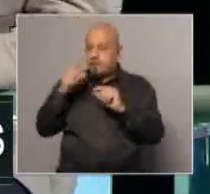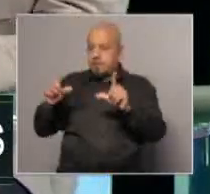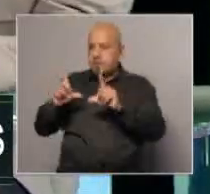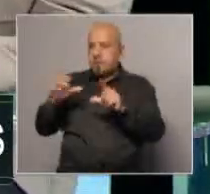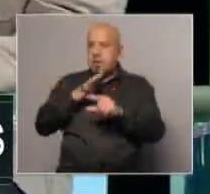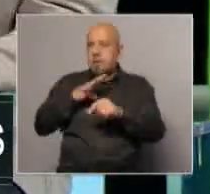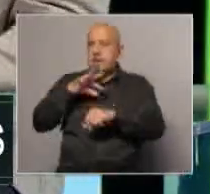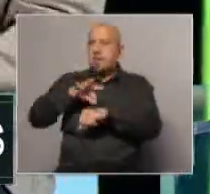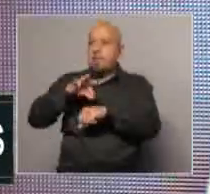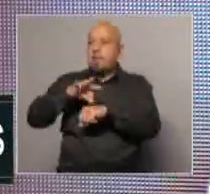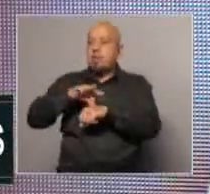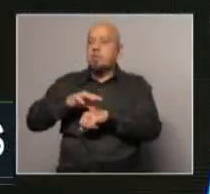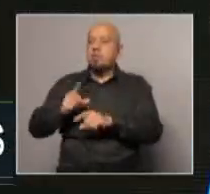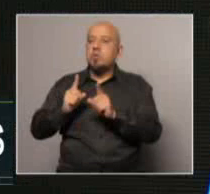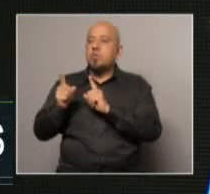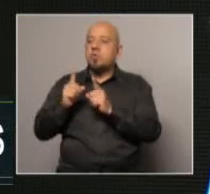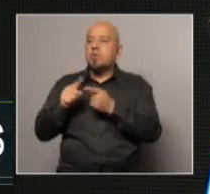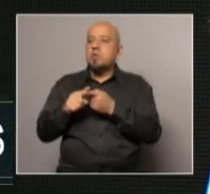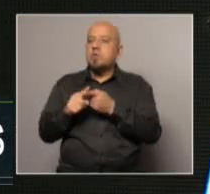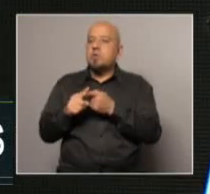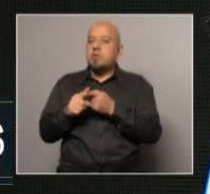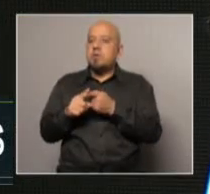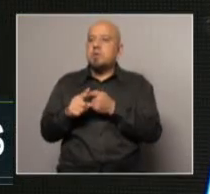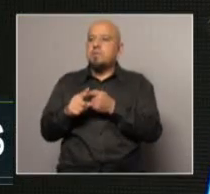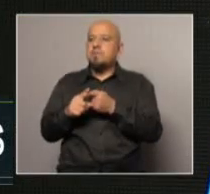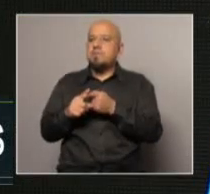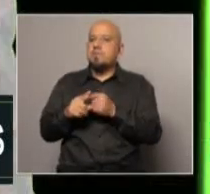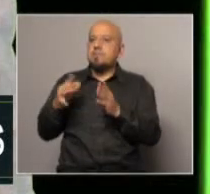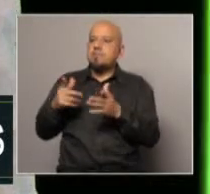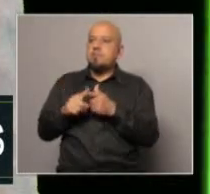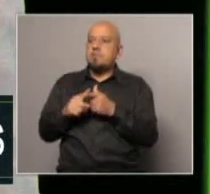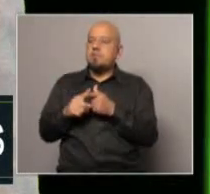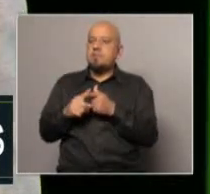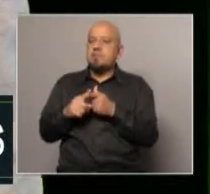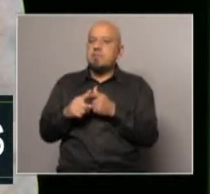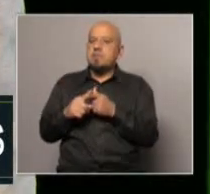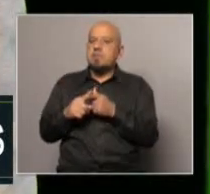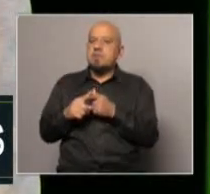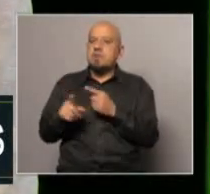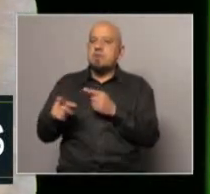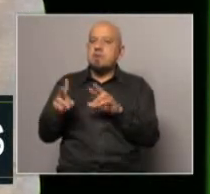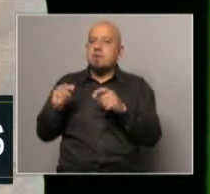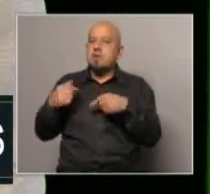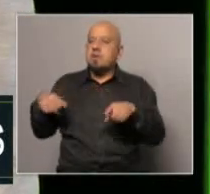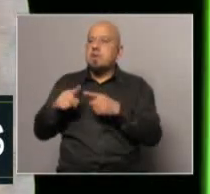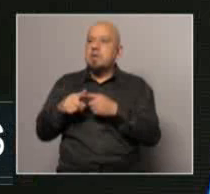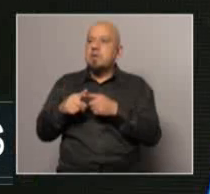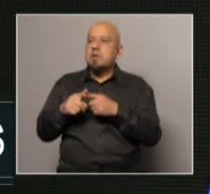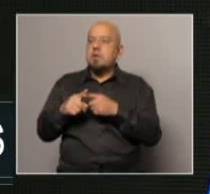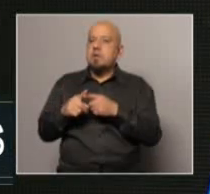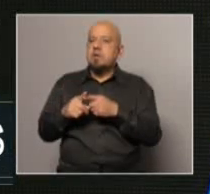hay médicos en algunas ciudades del mundo que llegan a recetar el consumo de marihuana de diferentes